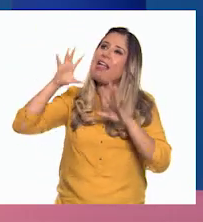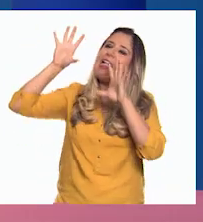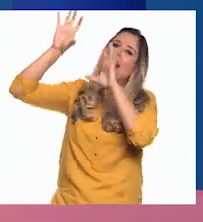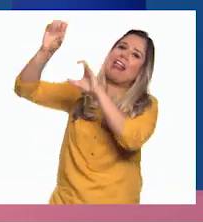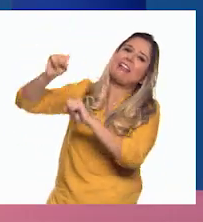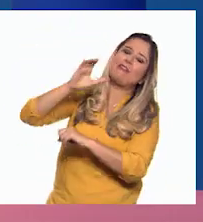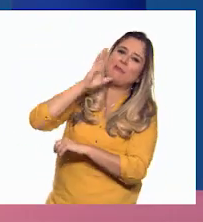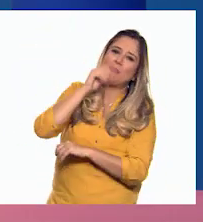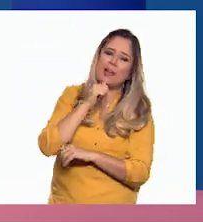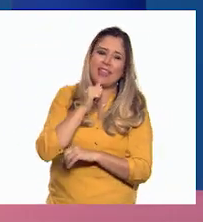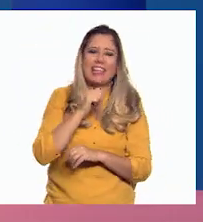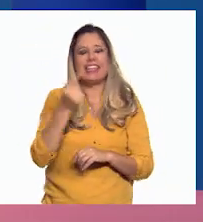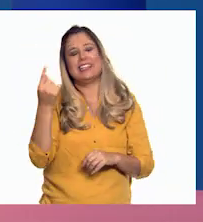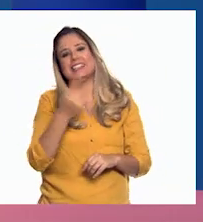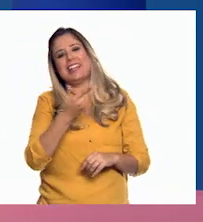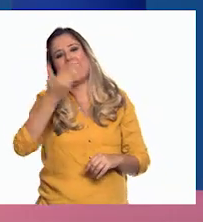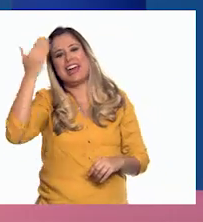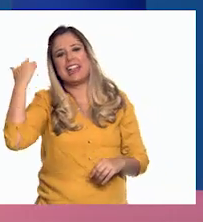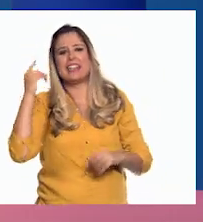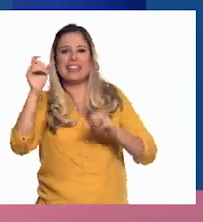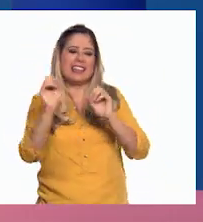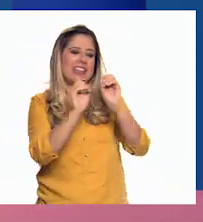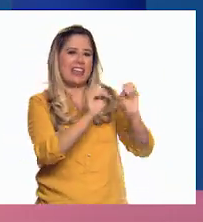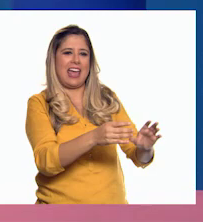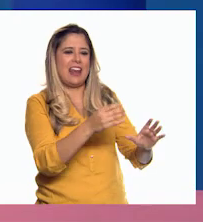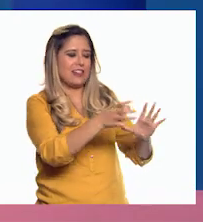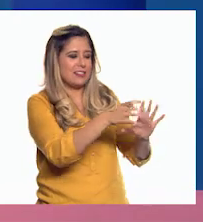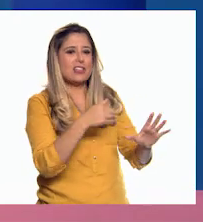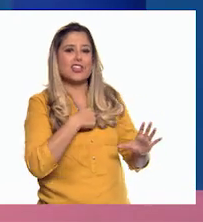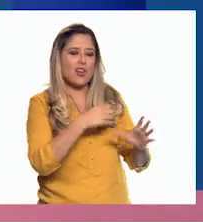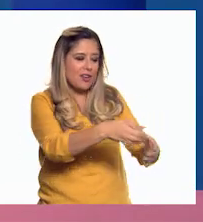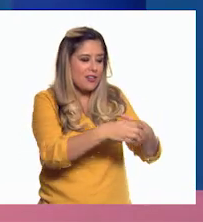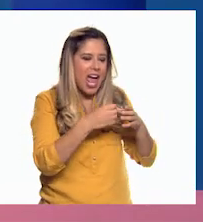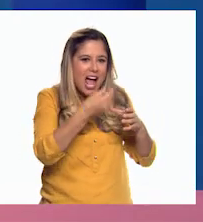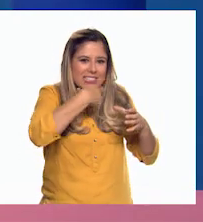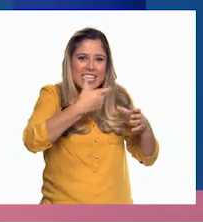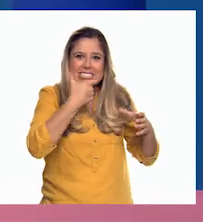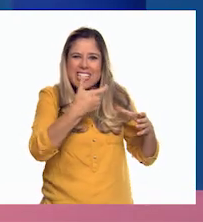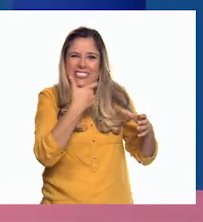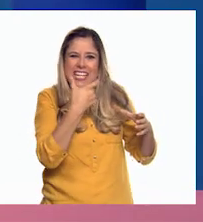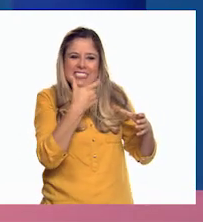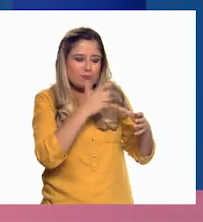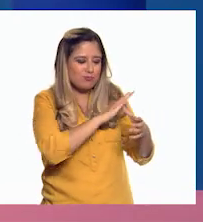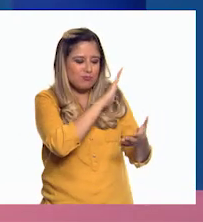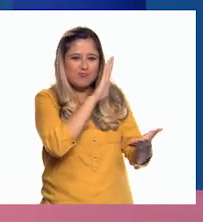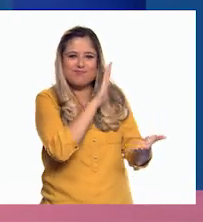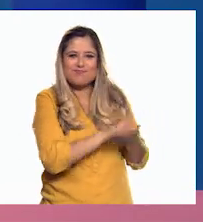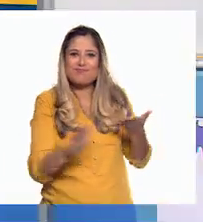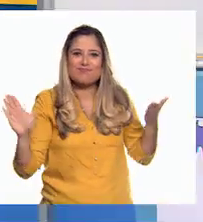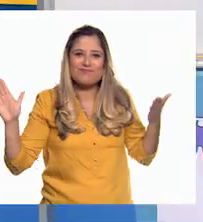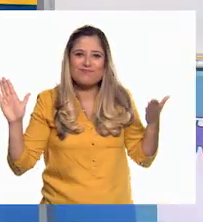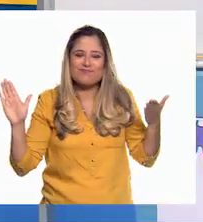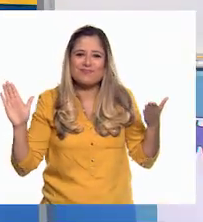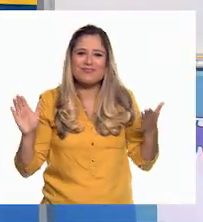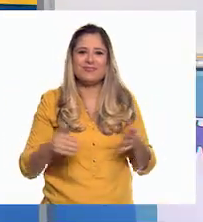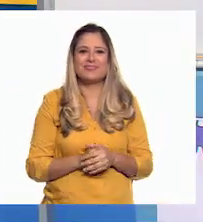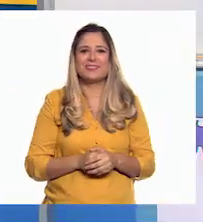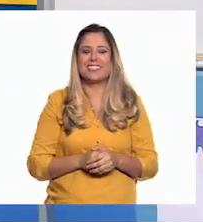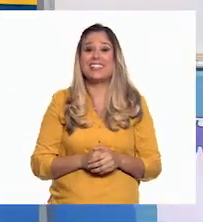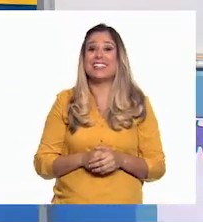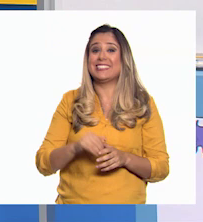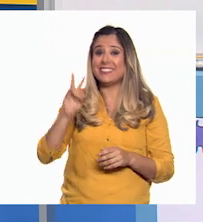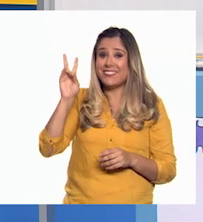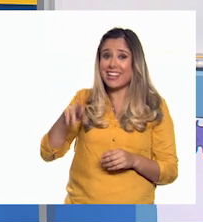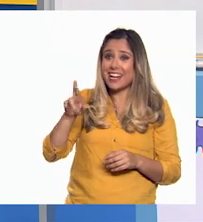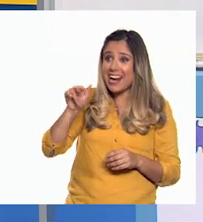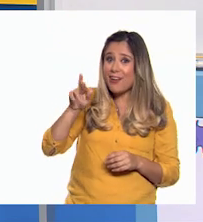alcanzar. Es que antes las dejaba en la alacena y yo me las comía toditas. Ah, sí, Raulito.